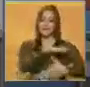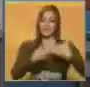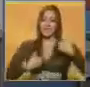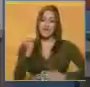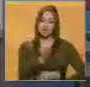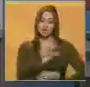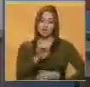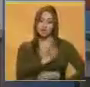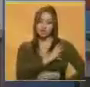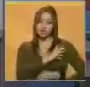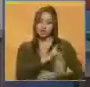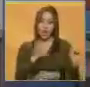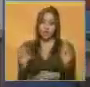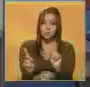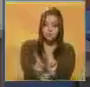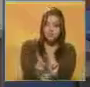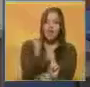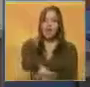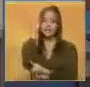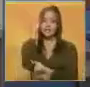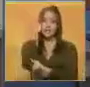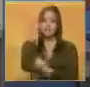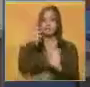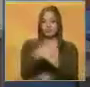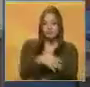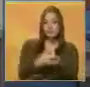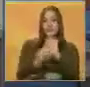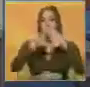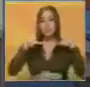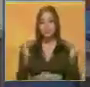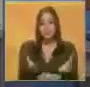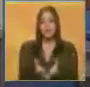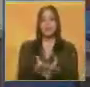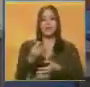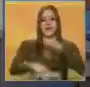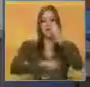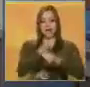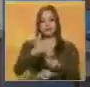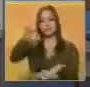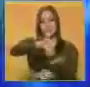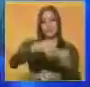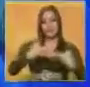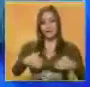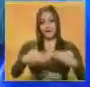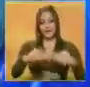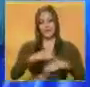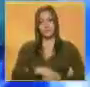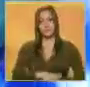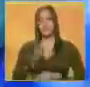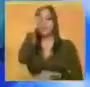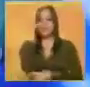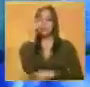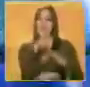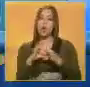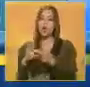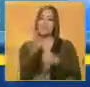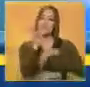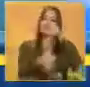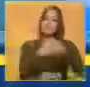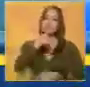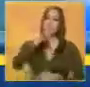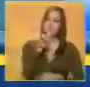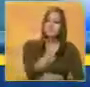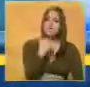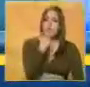Michelle bachelet esto en el marco de la asamblea interparlamentaria mundial que se lleva a cabo en la ciudad de Panamá los diputados de la unidad señalaron que